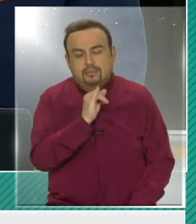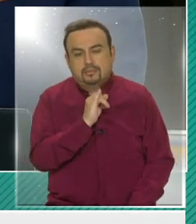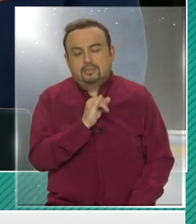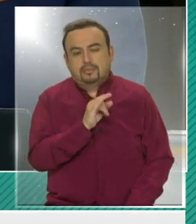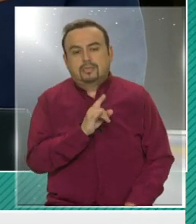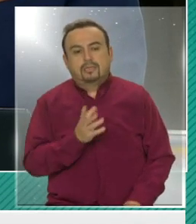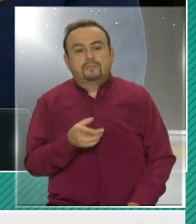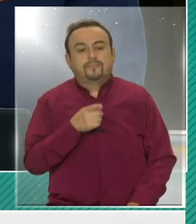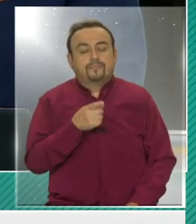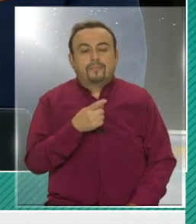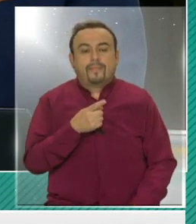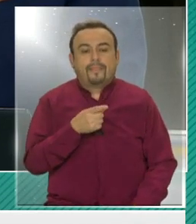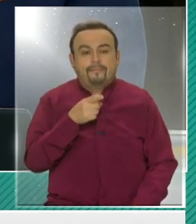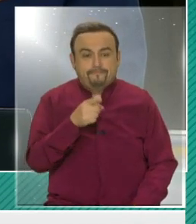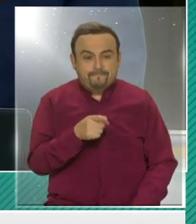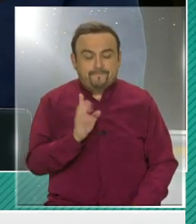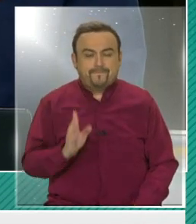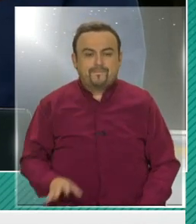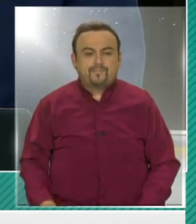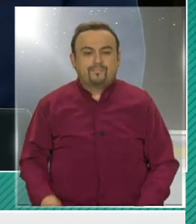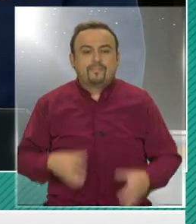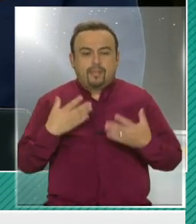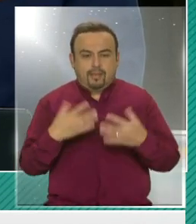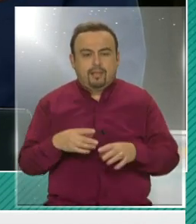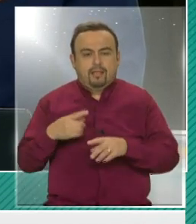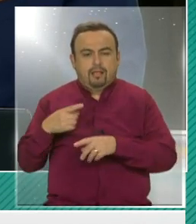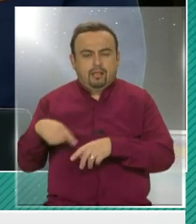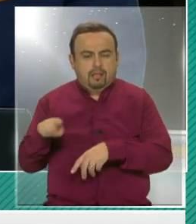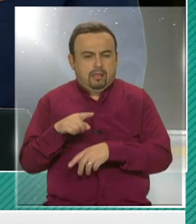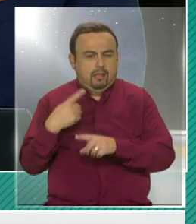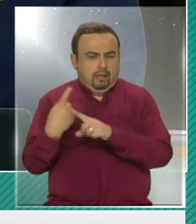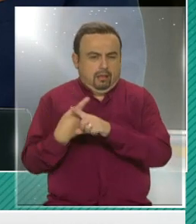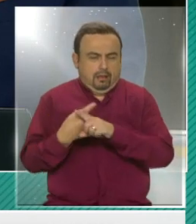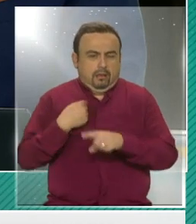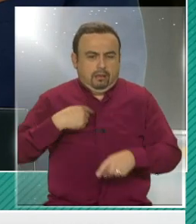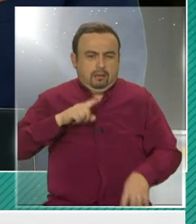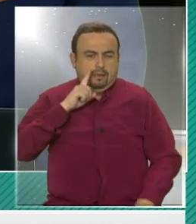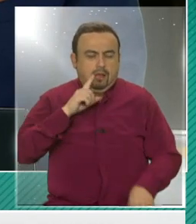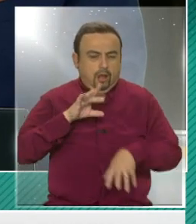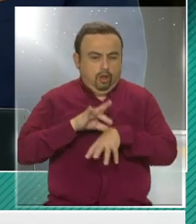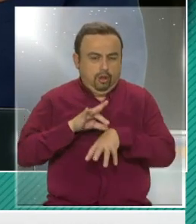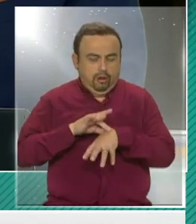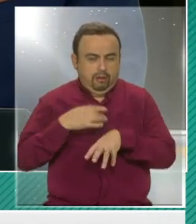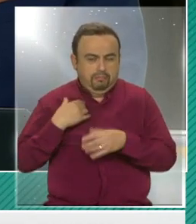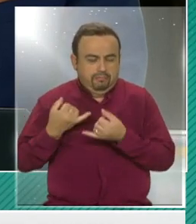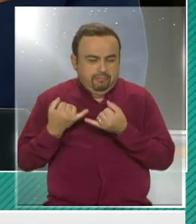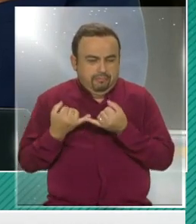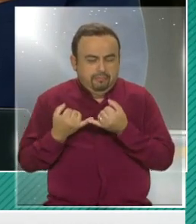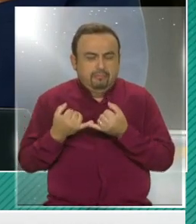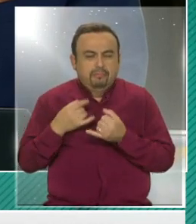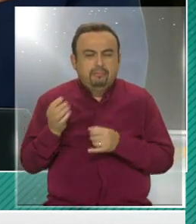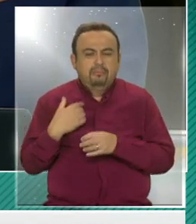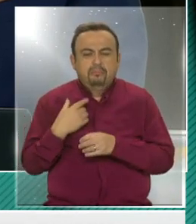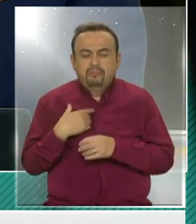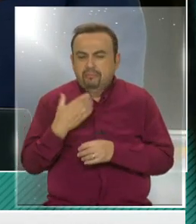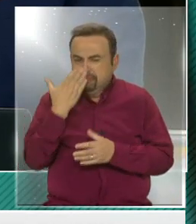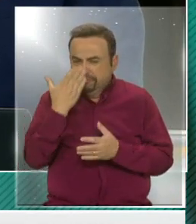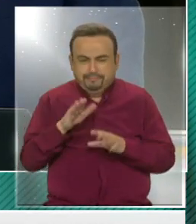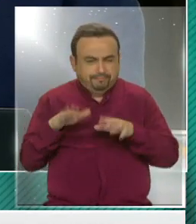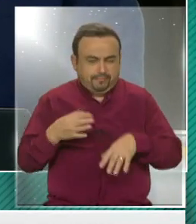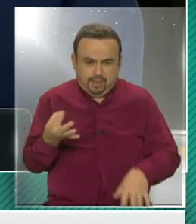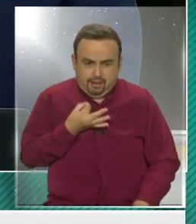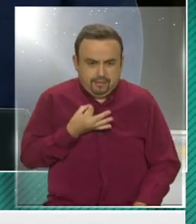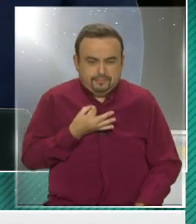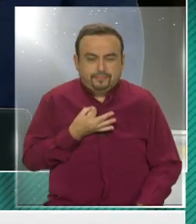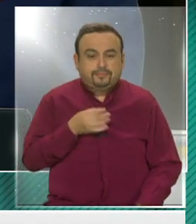claro fíjate que eso lo conversaba con mucho ahora tengo tengo una doctora amiga que está en la primera línea me dice lo mismo